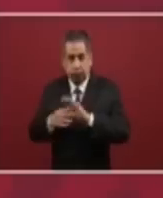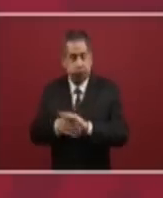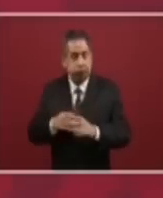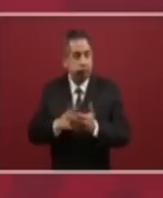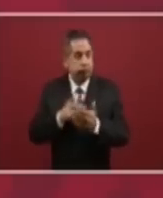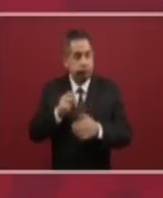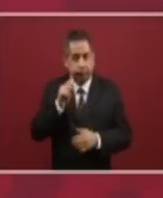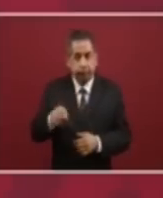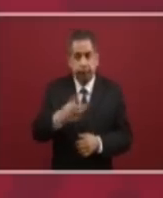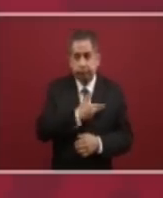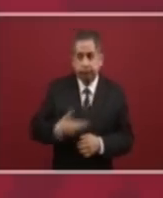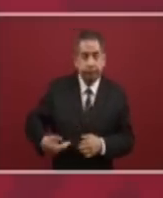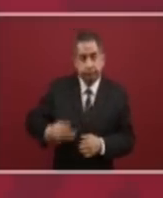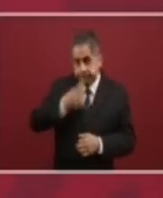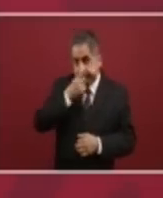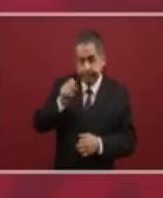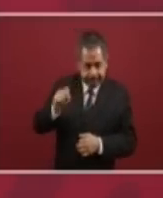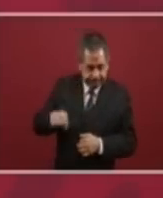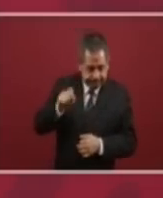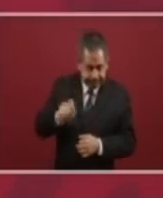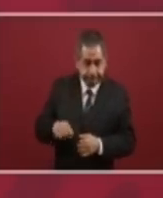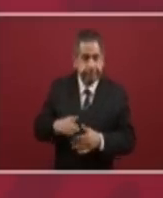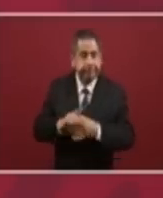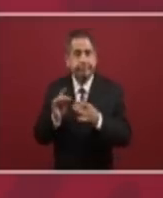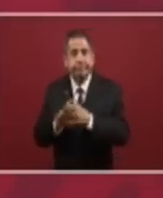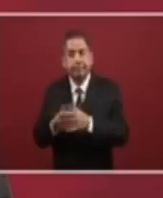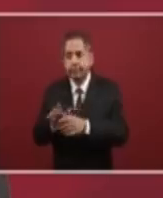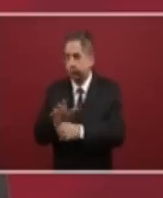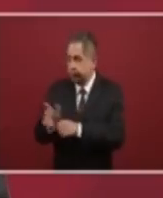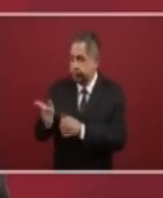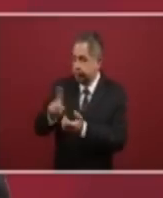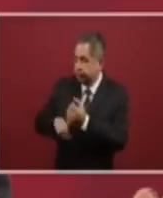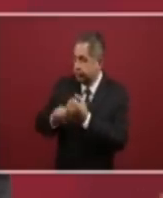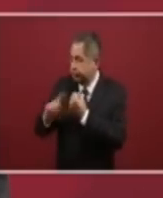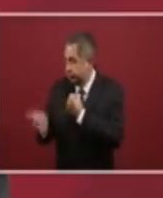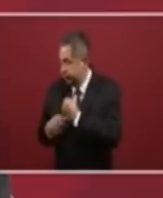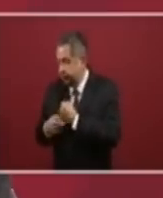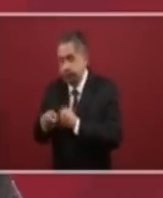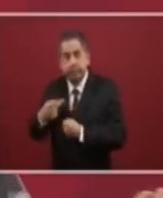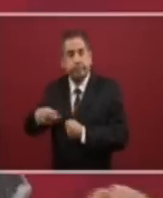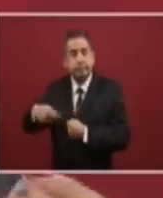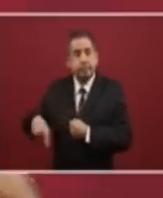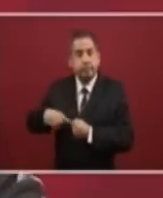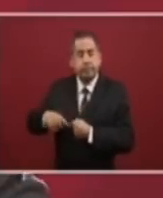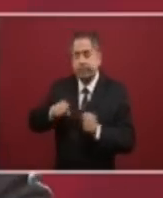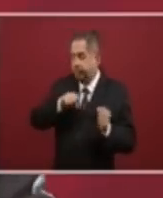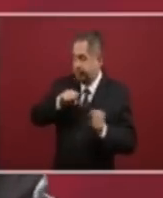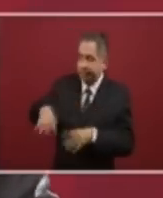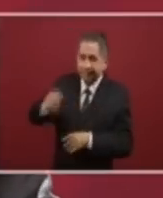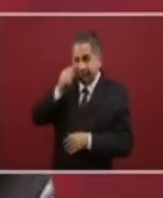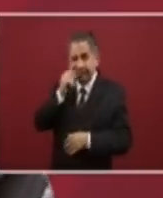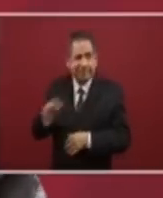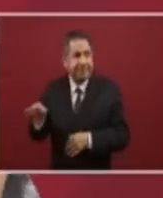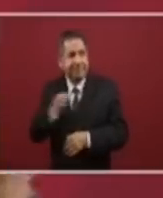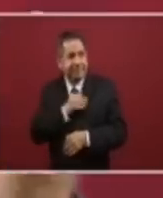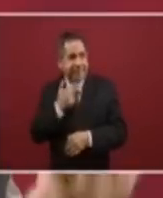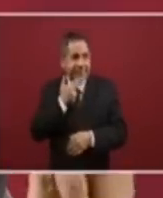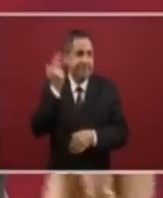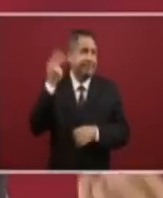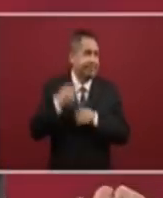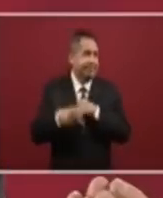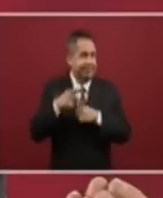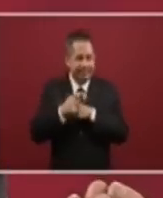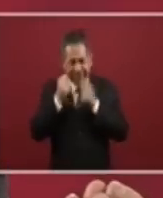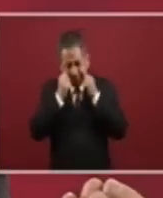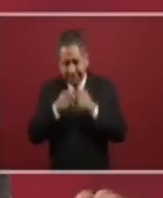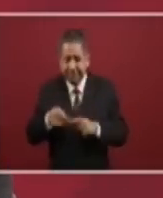de protección a los migrantes y de gestión fronteriza. Informó que a lo largo del día de hoy dialogará con los presidentes